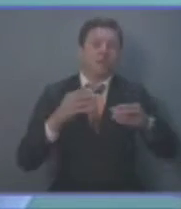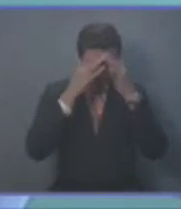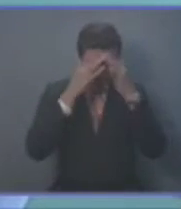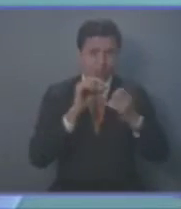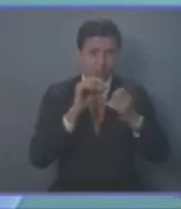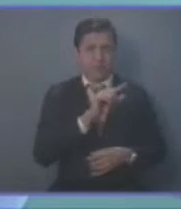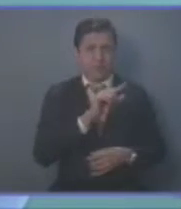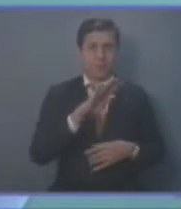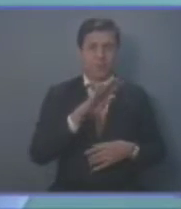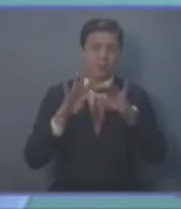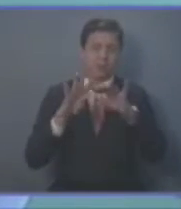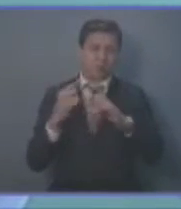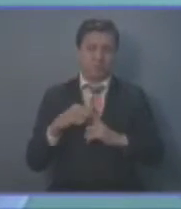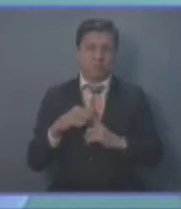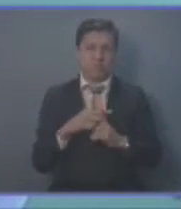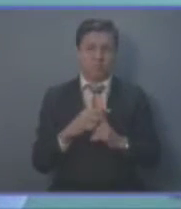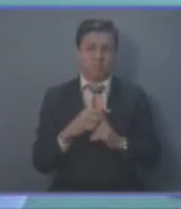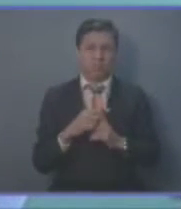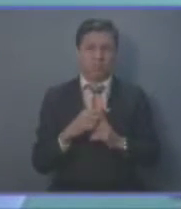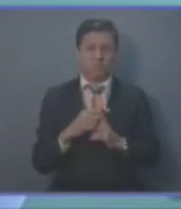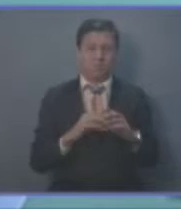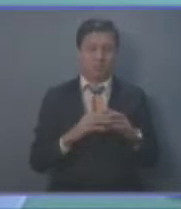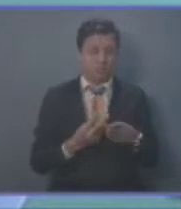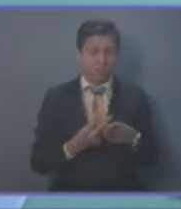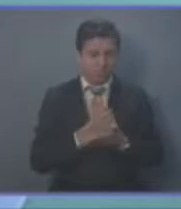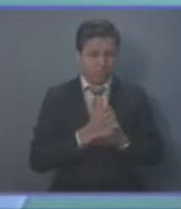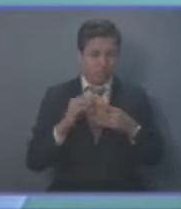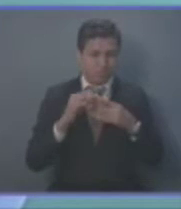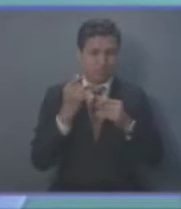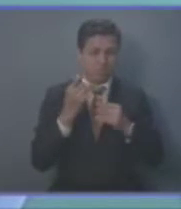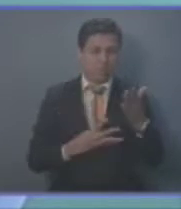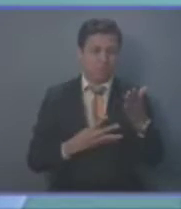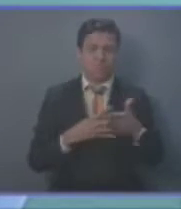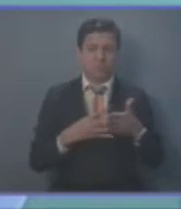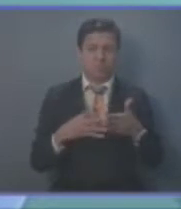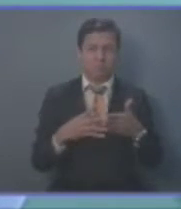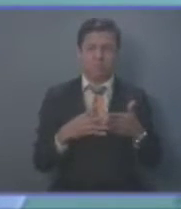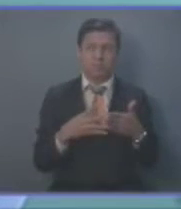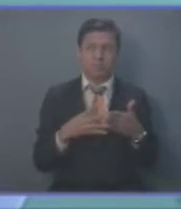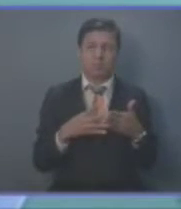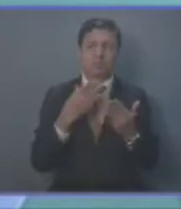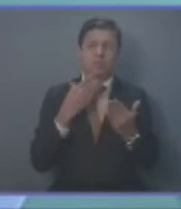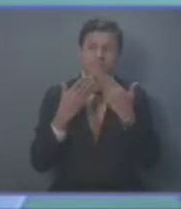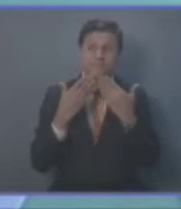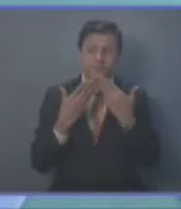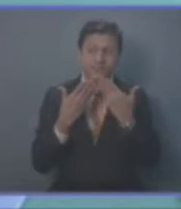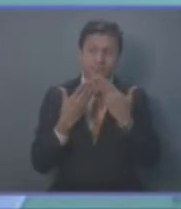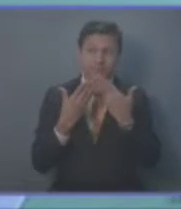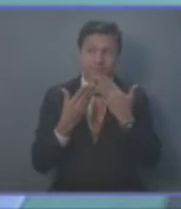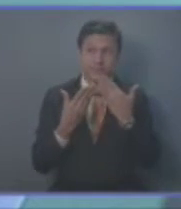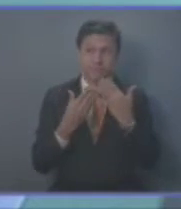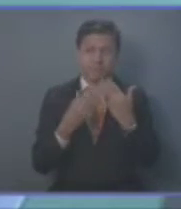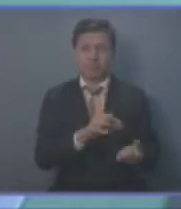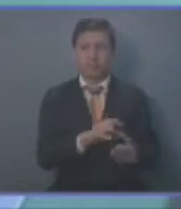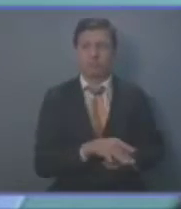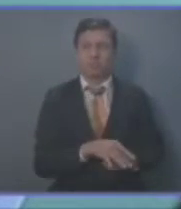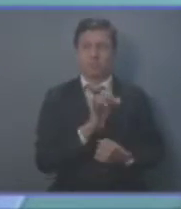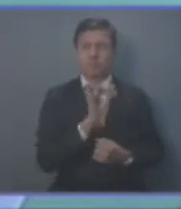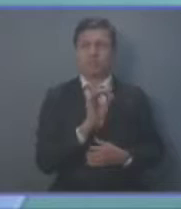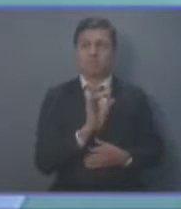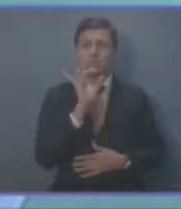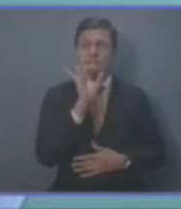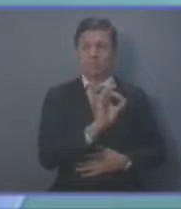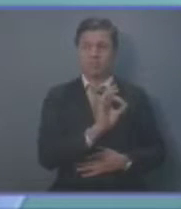número 149 favorable. La Comisión de Hacienda y Especial del Presupuesto se refiere al expediente número